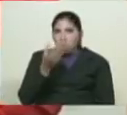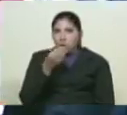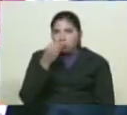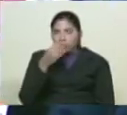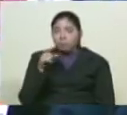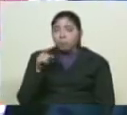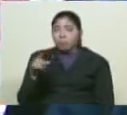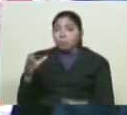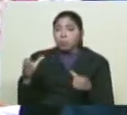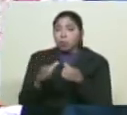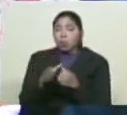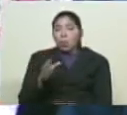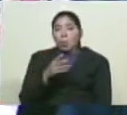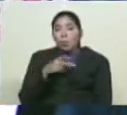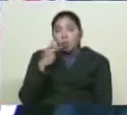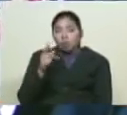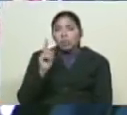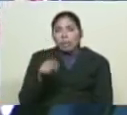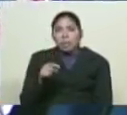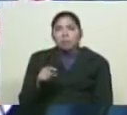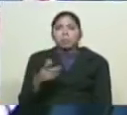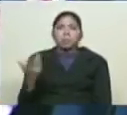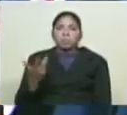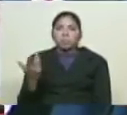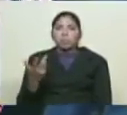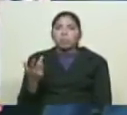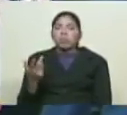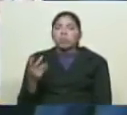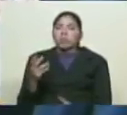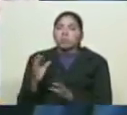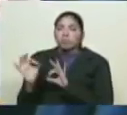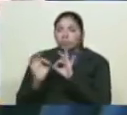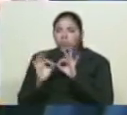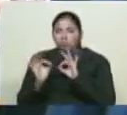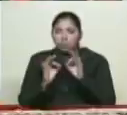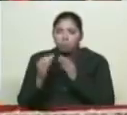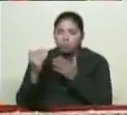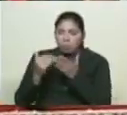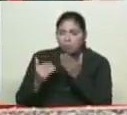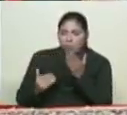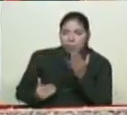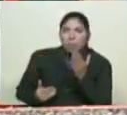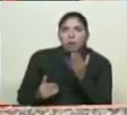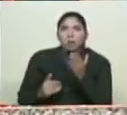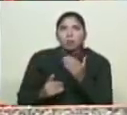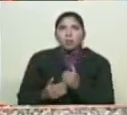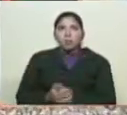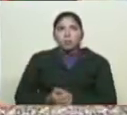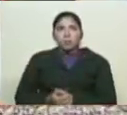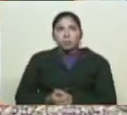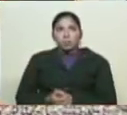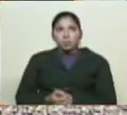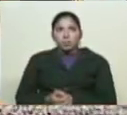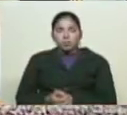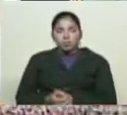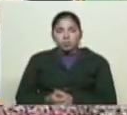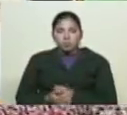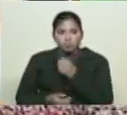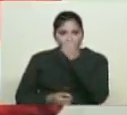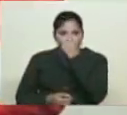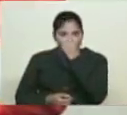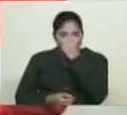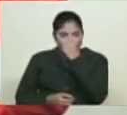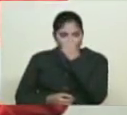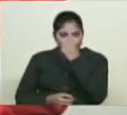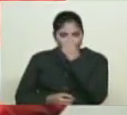política también prepara o diseña las estrategias a utilizar para la próxima cita con la democracia en nuestro país para